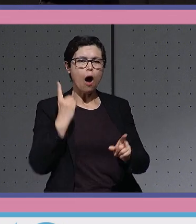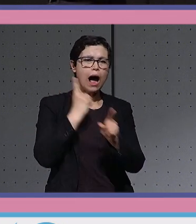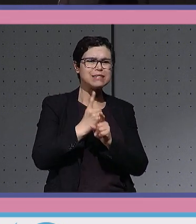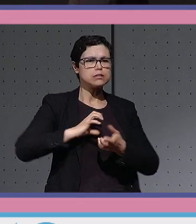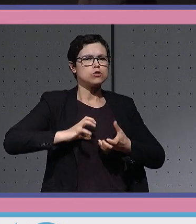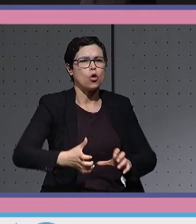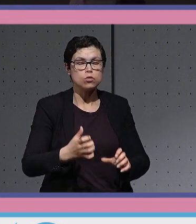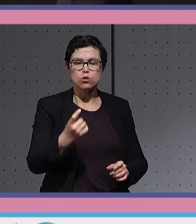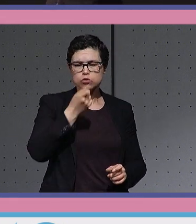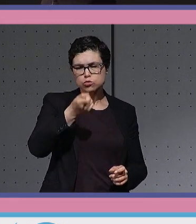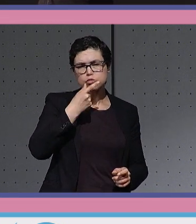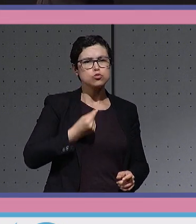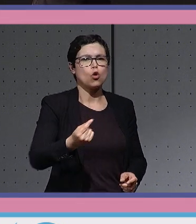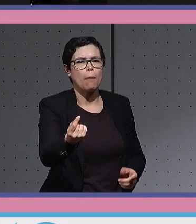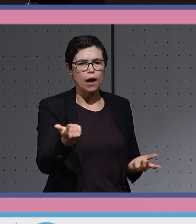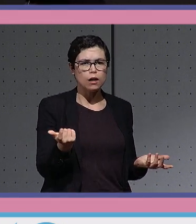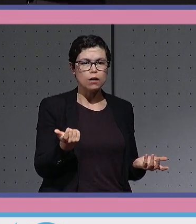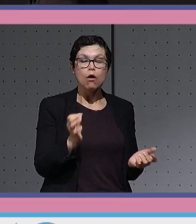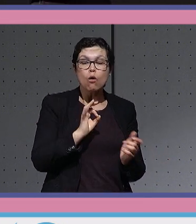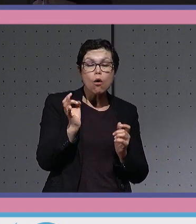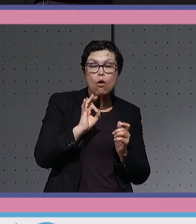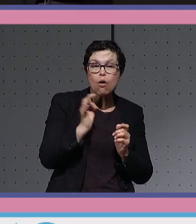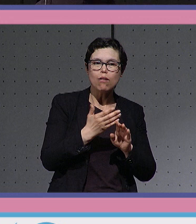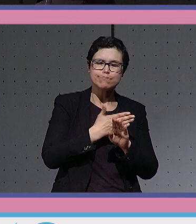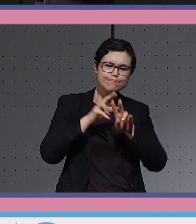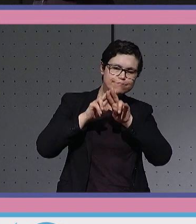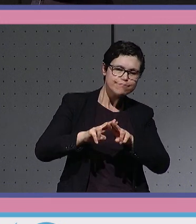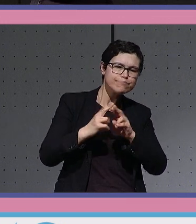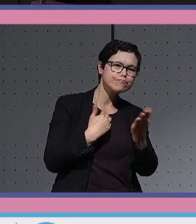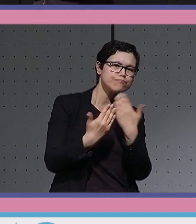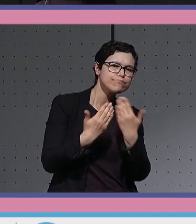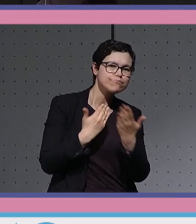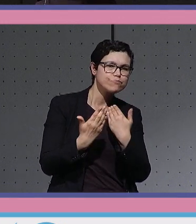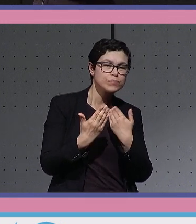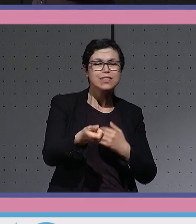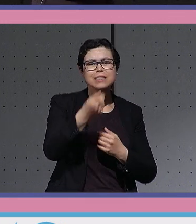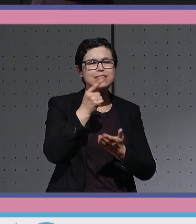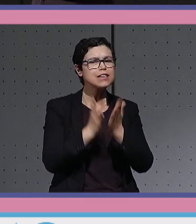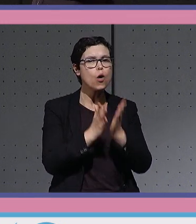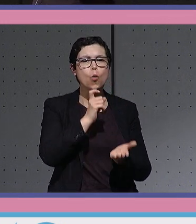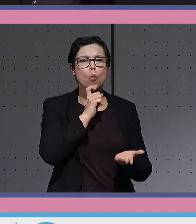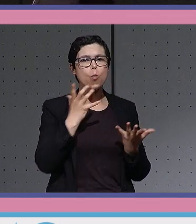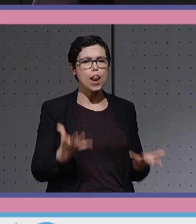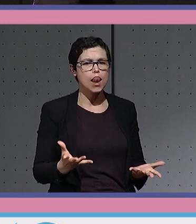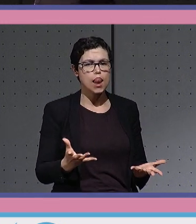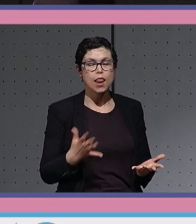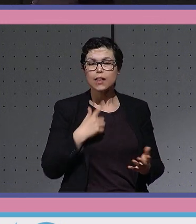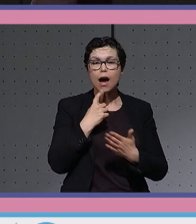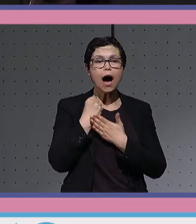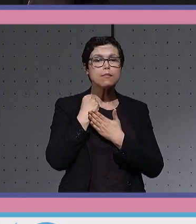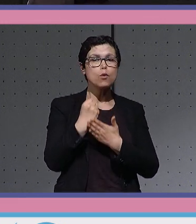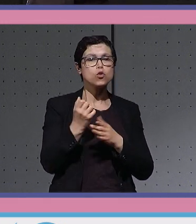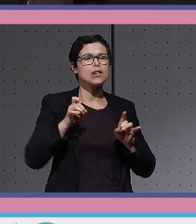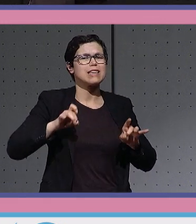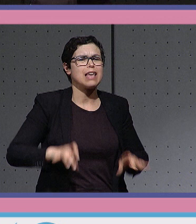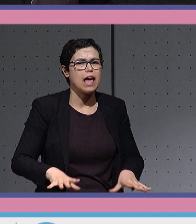nada. A lo mejor le tenemos que hacer 4 cosas, ¿no? ¿Qué es lo que tenemos que tratar? ¿Hay algo para tratar eso? ¿Cuáles son los apoyos que ocurren? ¿Quién me está contando